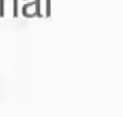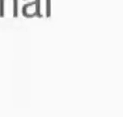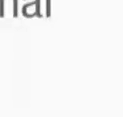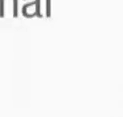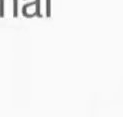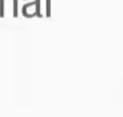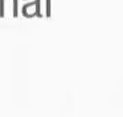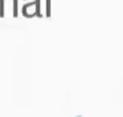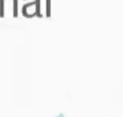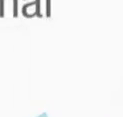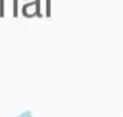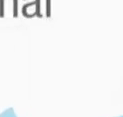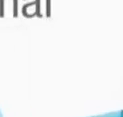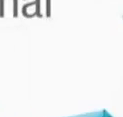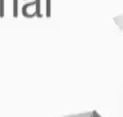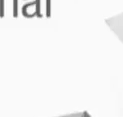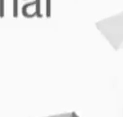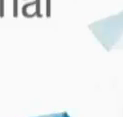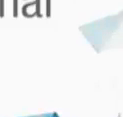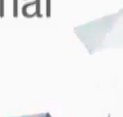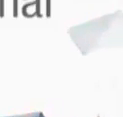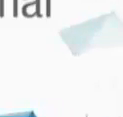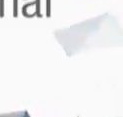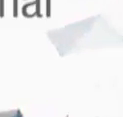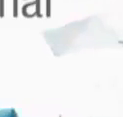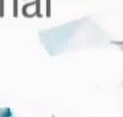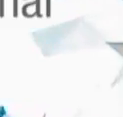Inicio de espacio promocional.